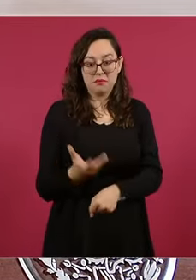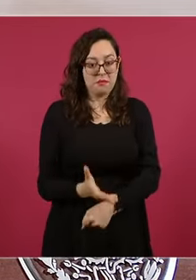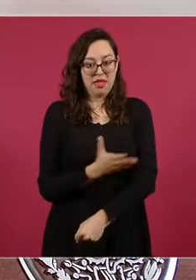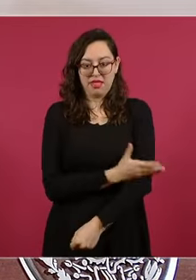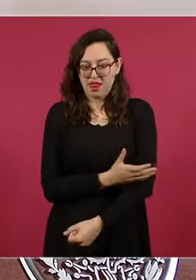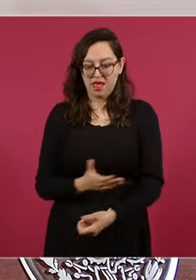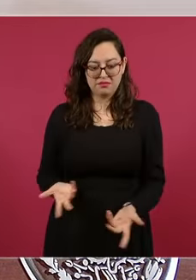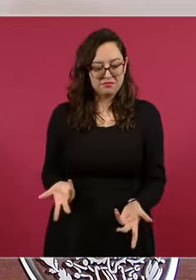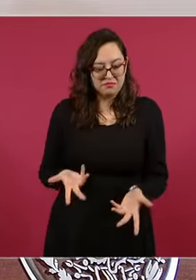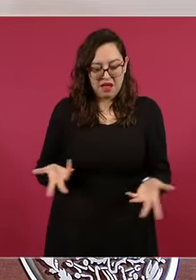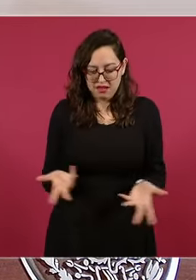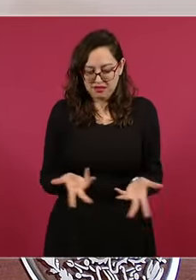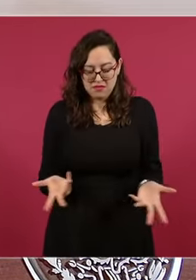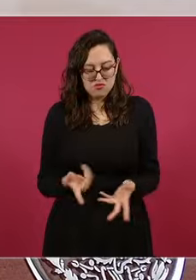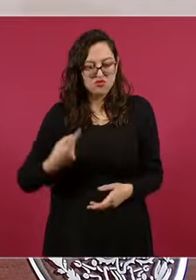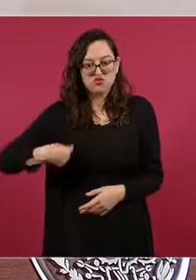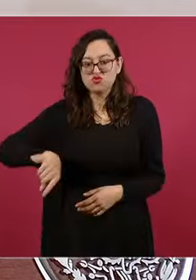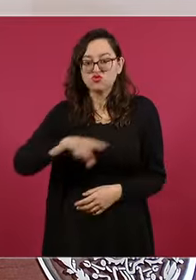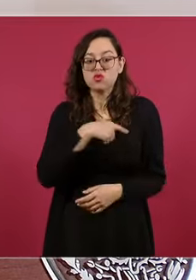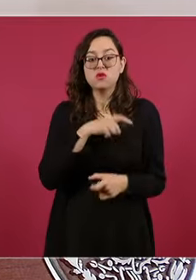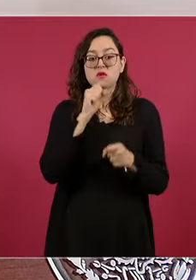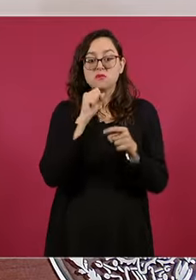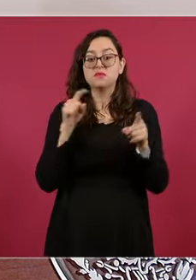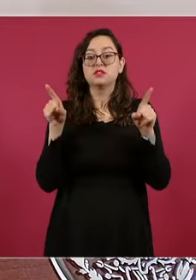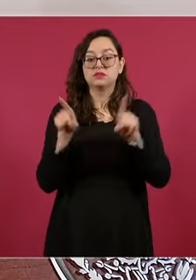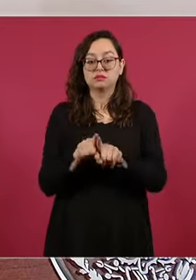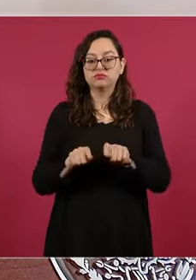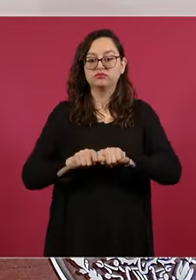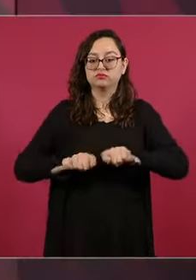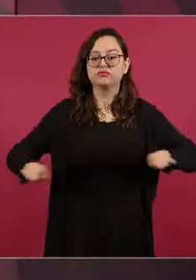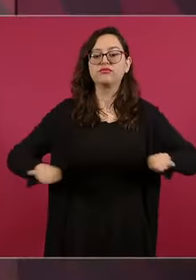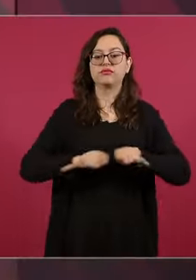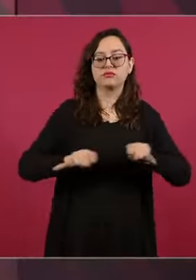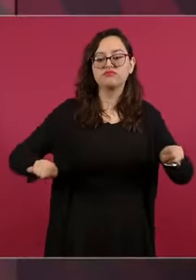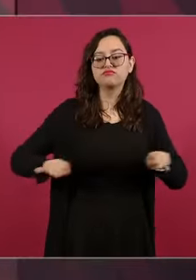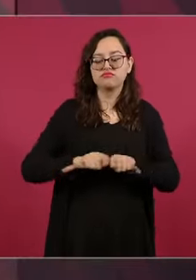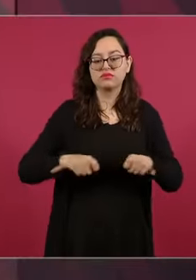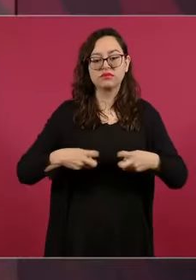las pelotas también, de hule.